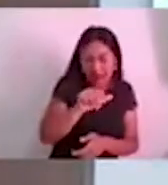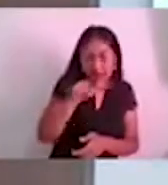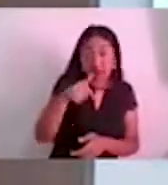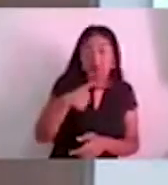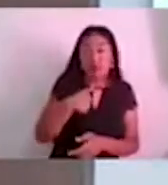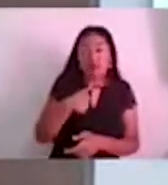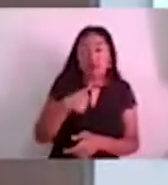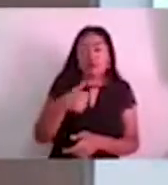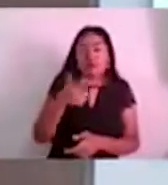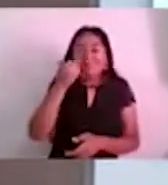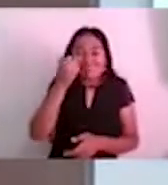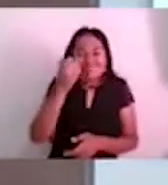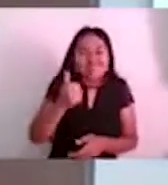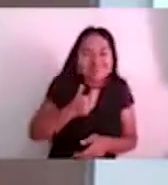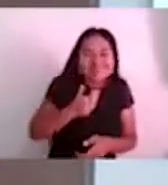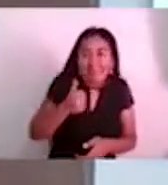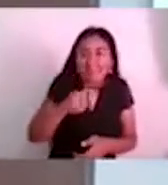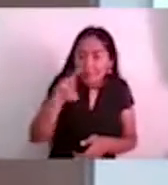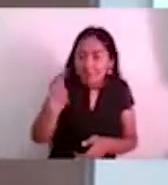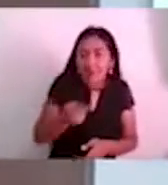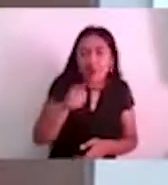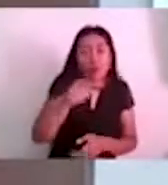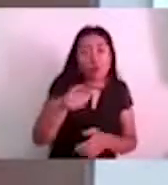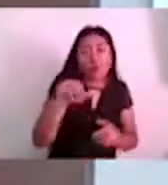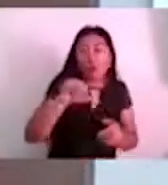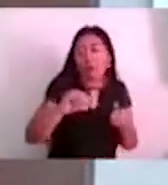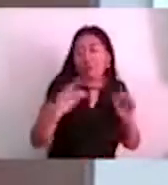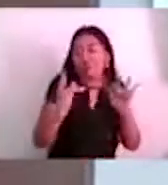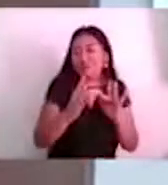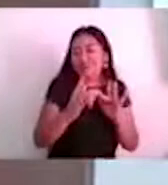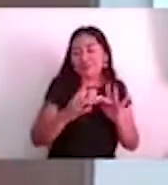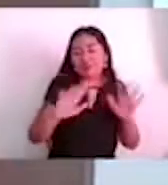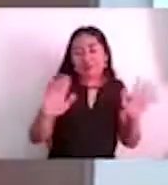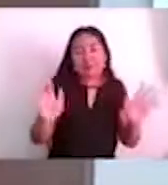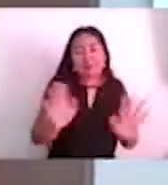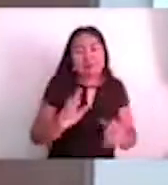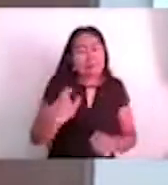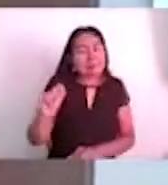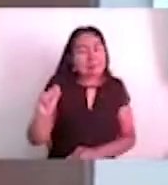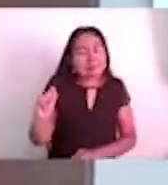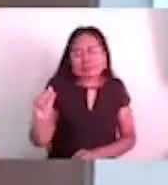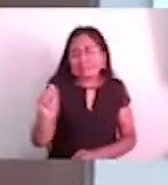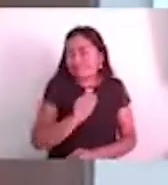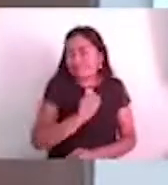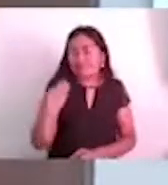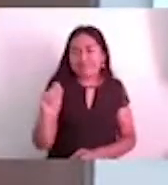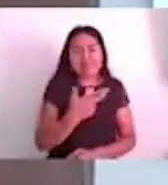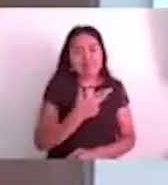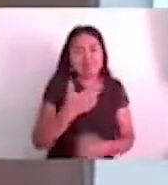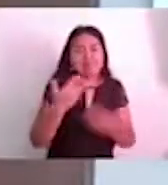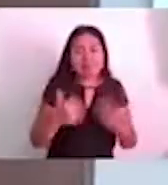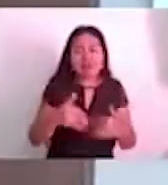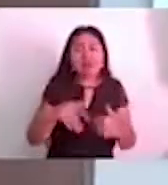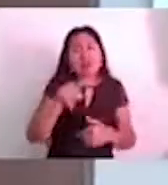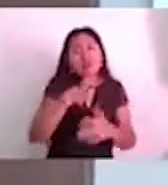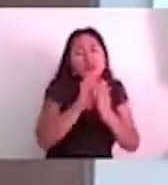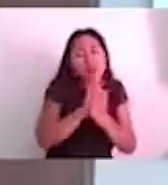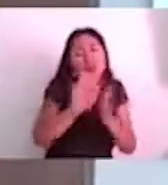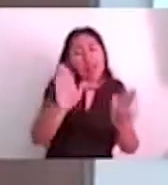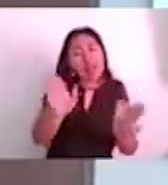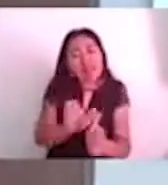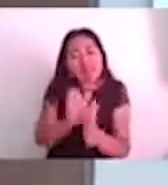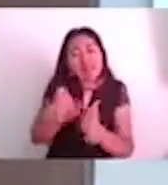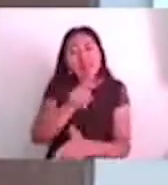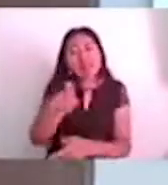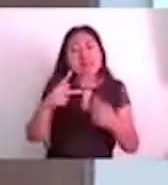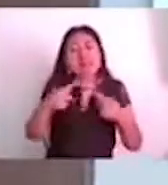con nosotros, le invitaras a nuestro público a ciertos espacios que pocos conocen y que vale la pena